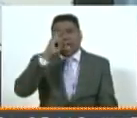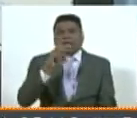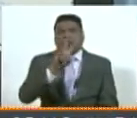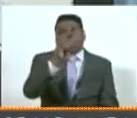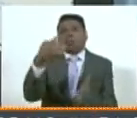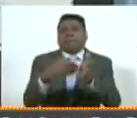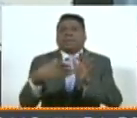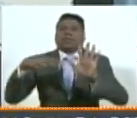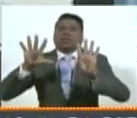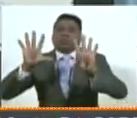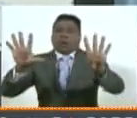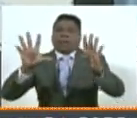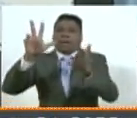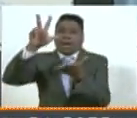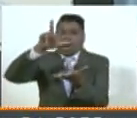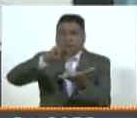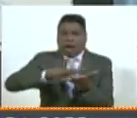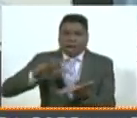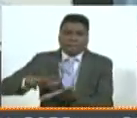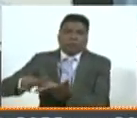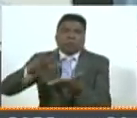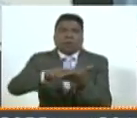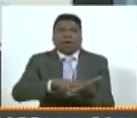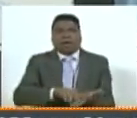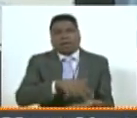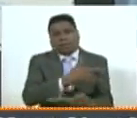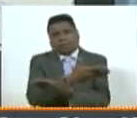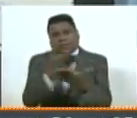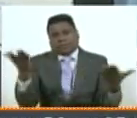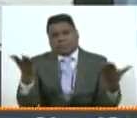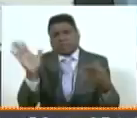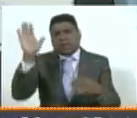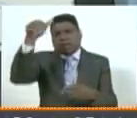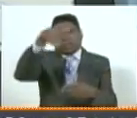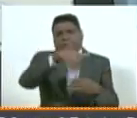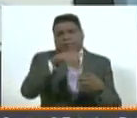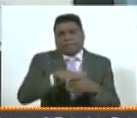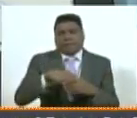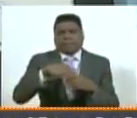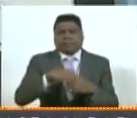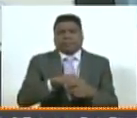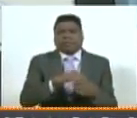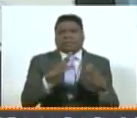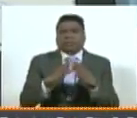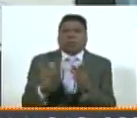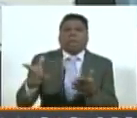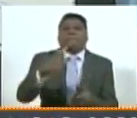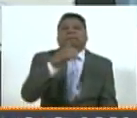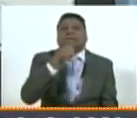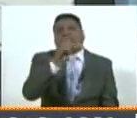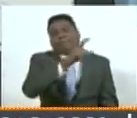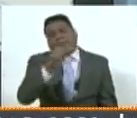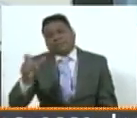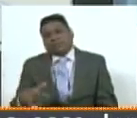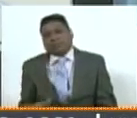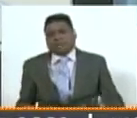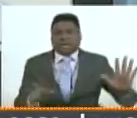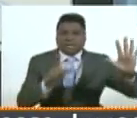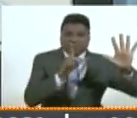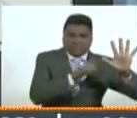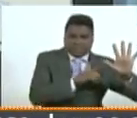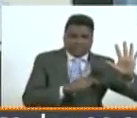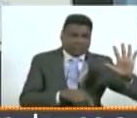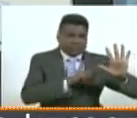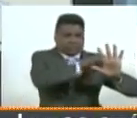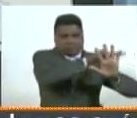2009 aprobada esta vía referendum quinto consideramos que